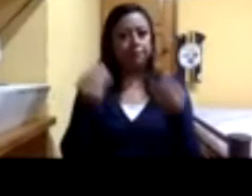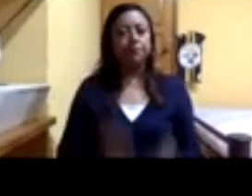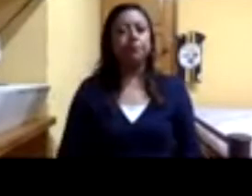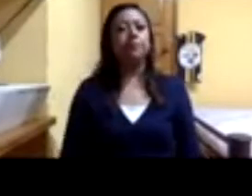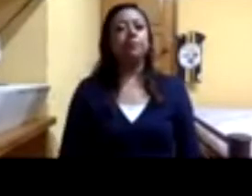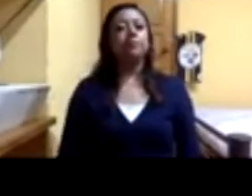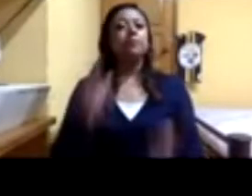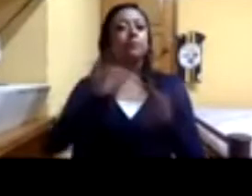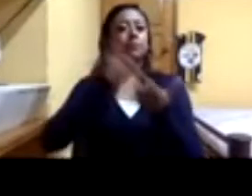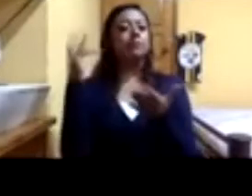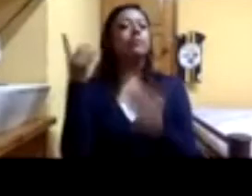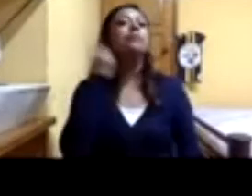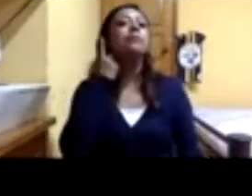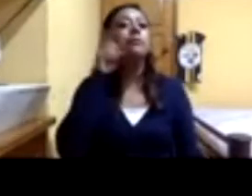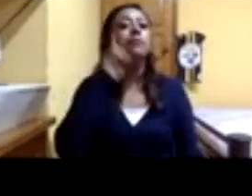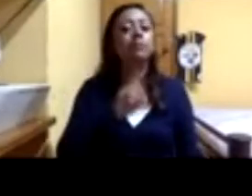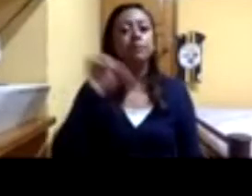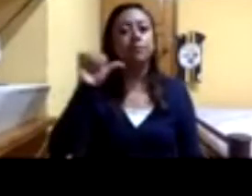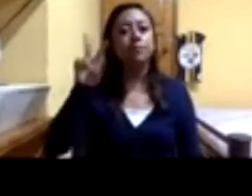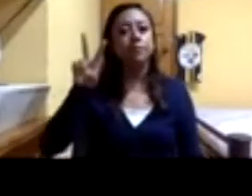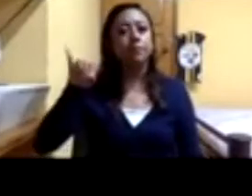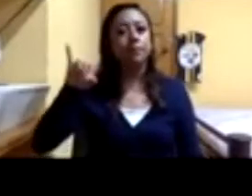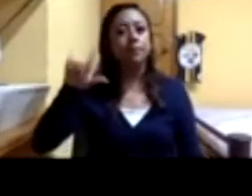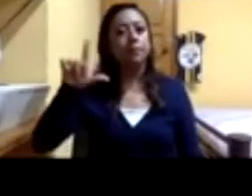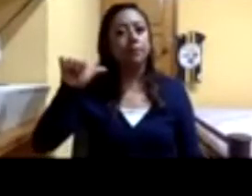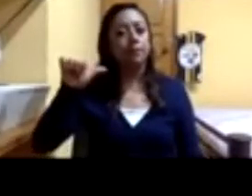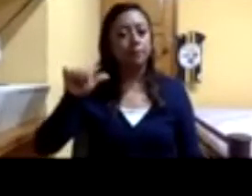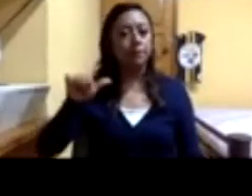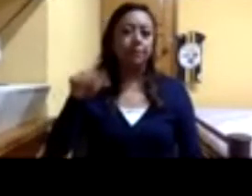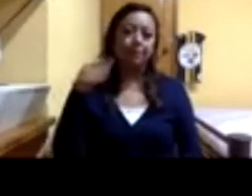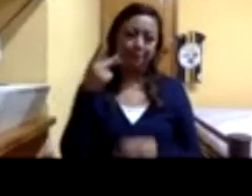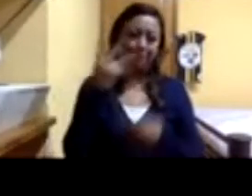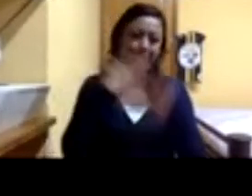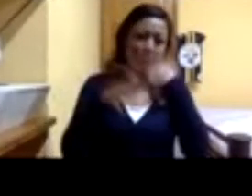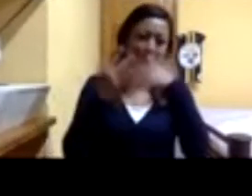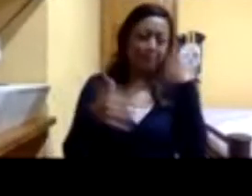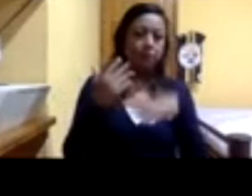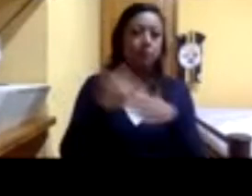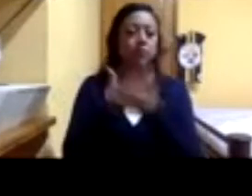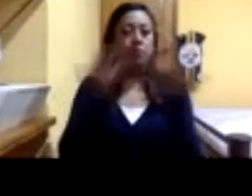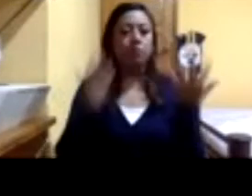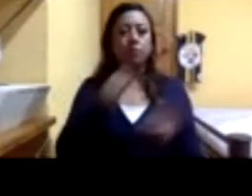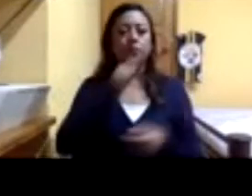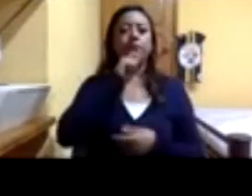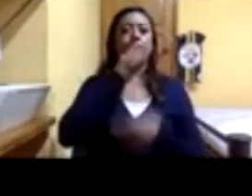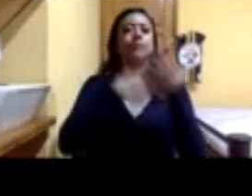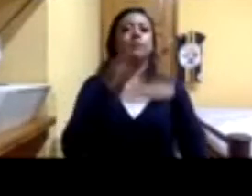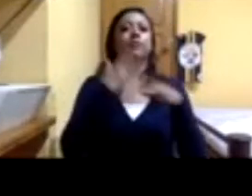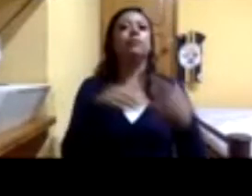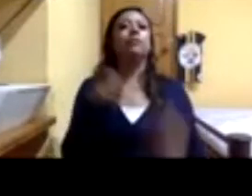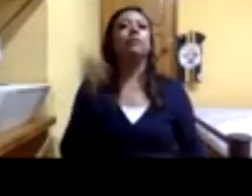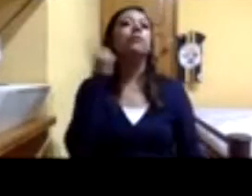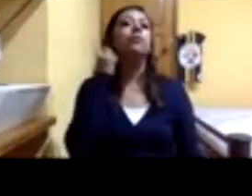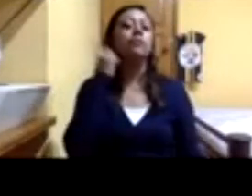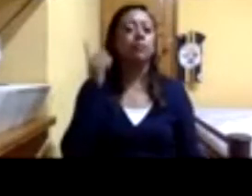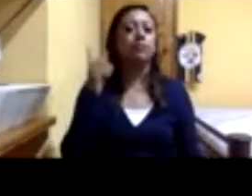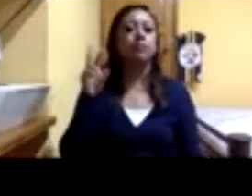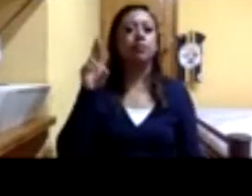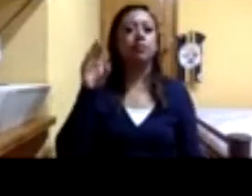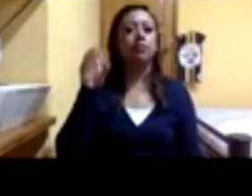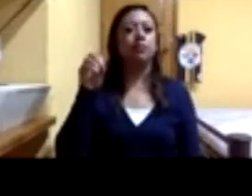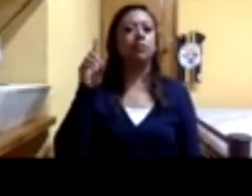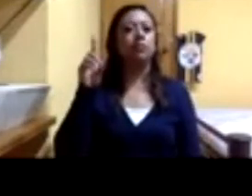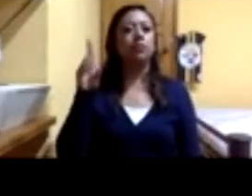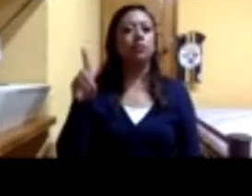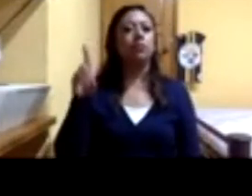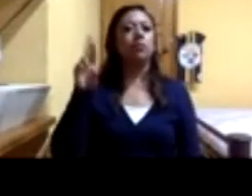Gracias, diputada Marta Ávila, por sus palabras. Le damos el uso de la voz al diputado José Luis Rodríguez Díaz de León, presidente de la Comisión de